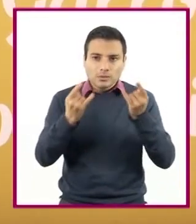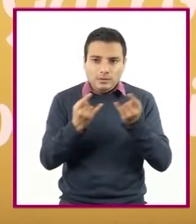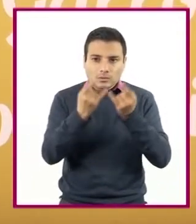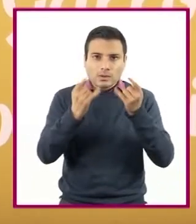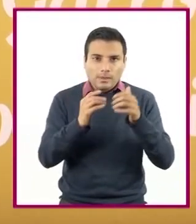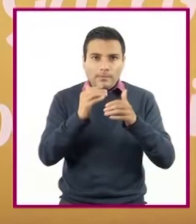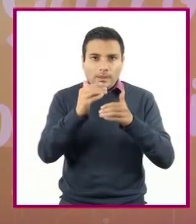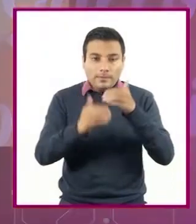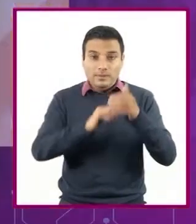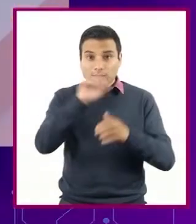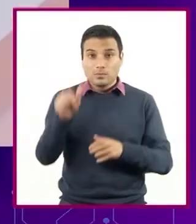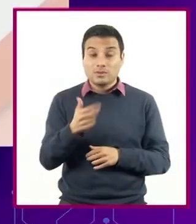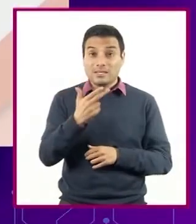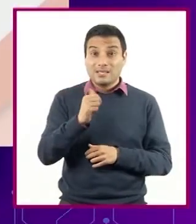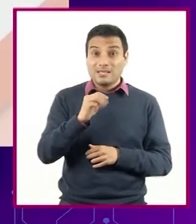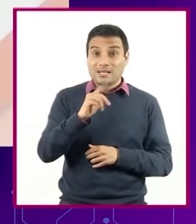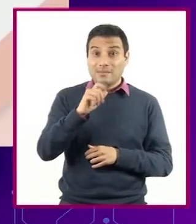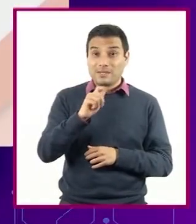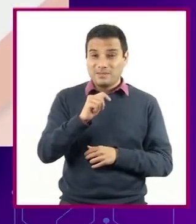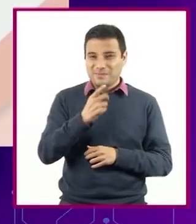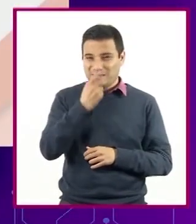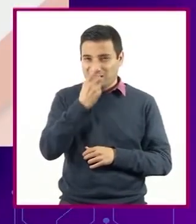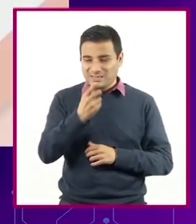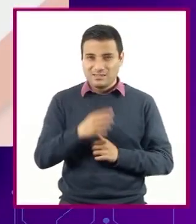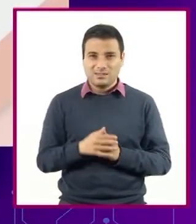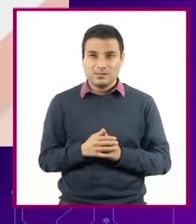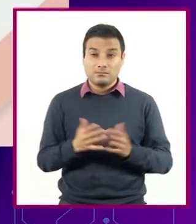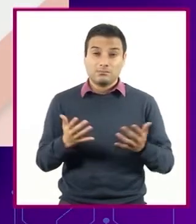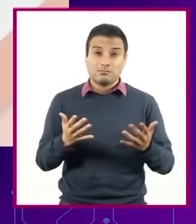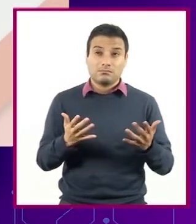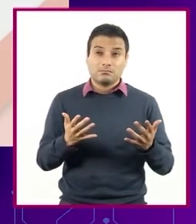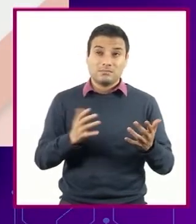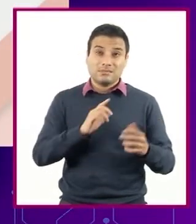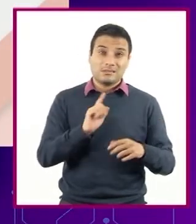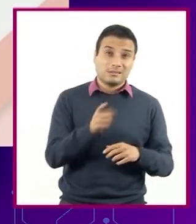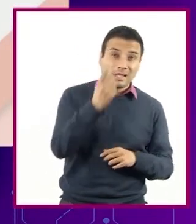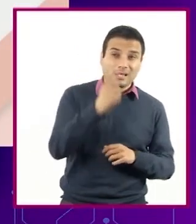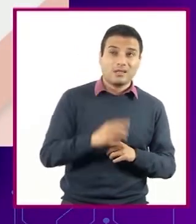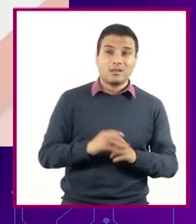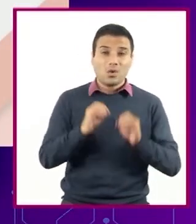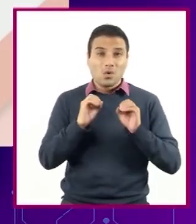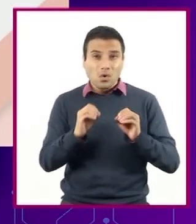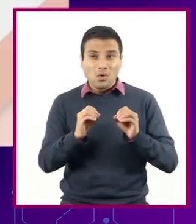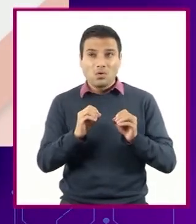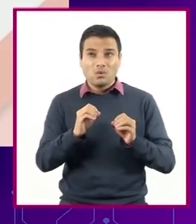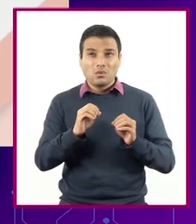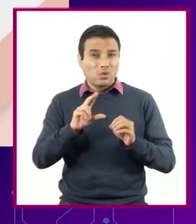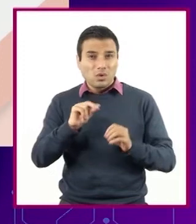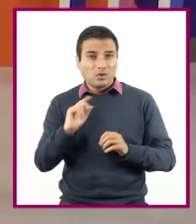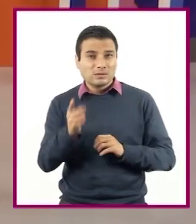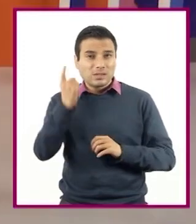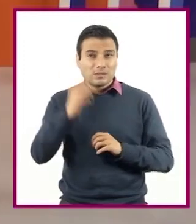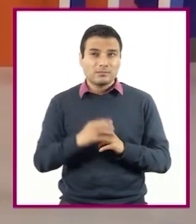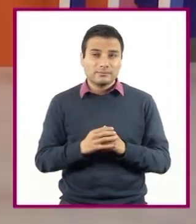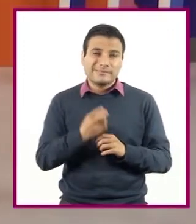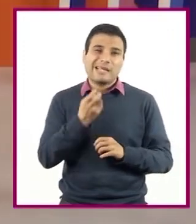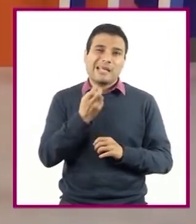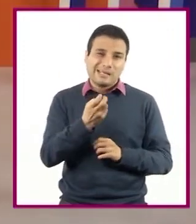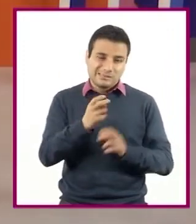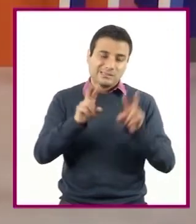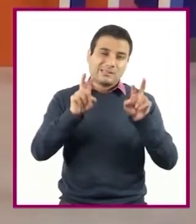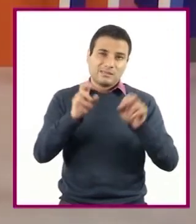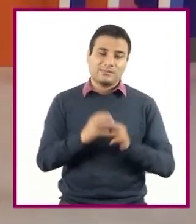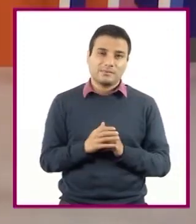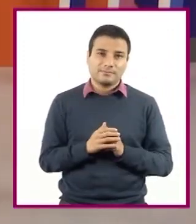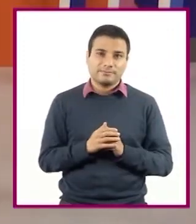llevan a decir a Hamlet, príncipe de Dinamarca, ser o no ser, esa es la cuestión. Considerada y usada